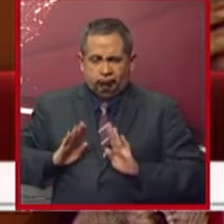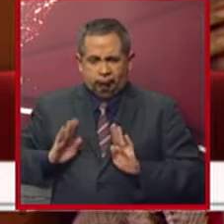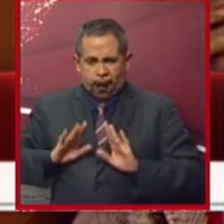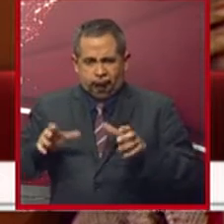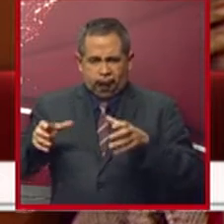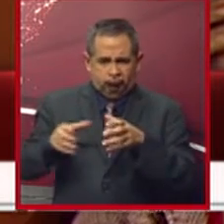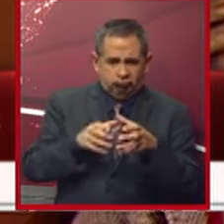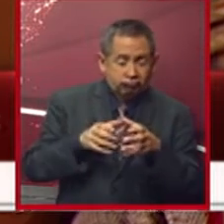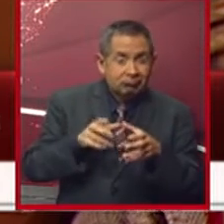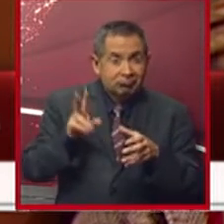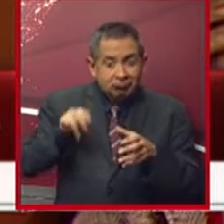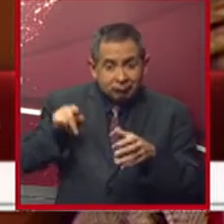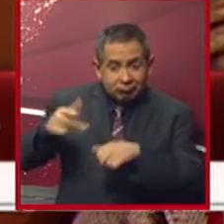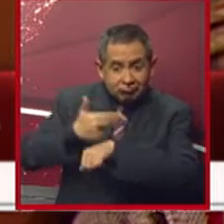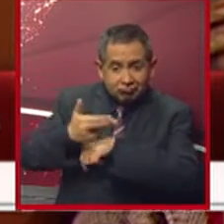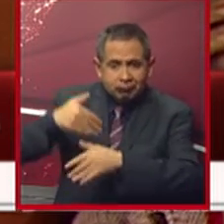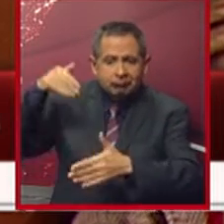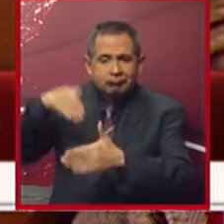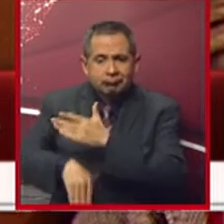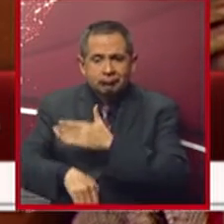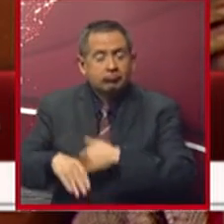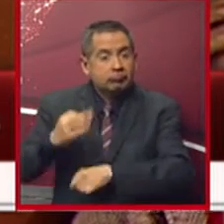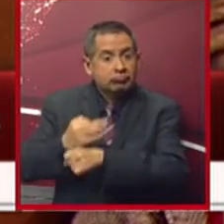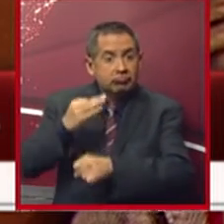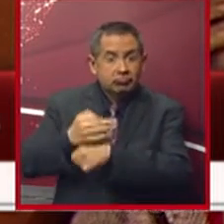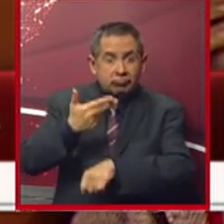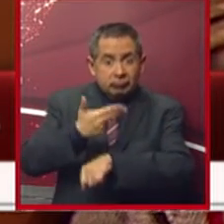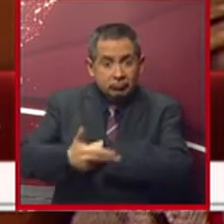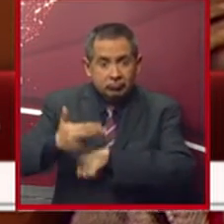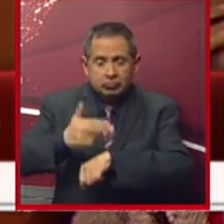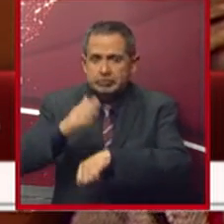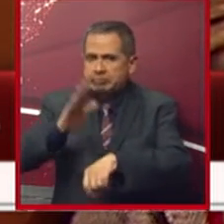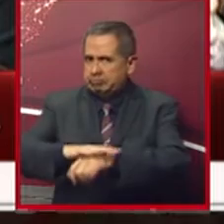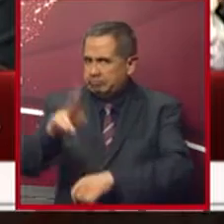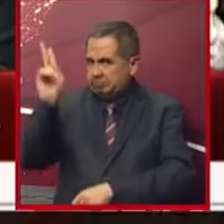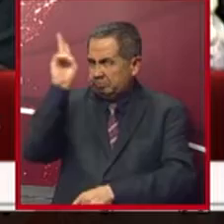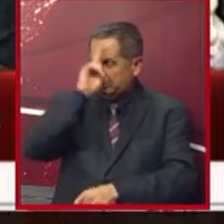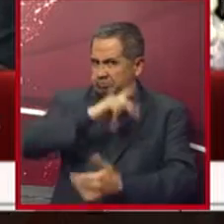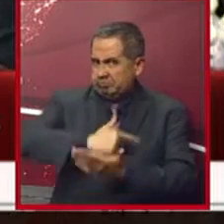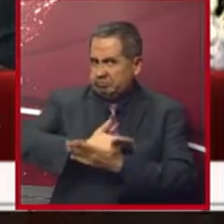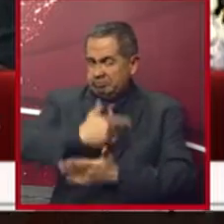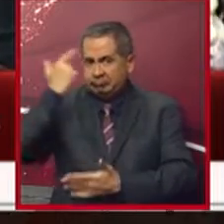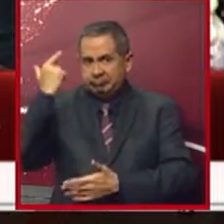ha fracasado porque hoy Honduras es el país más violento del orbe.